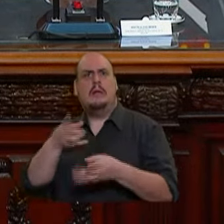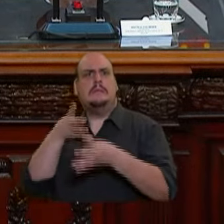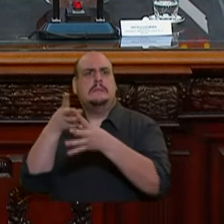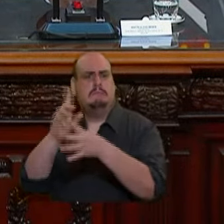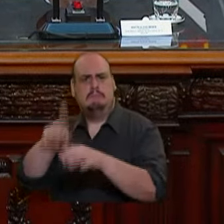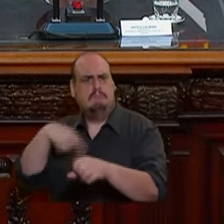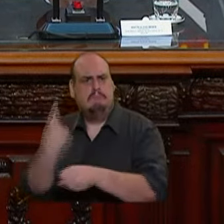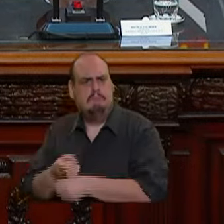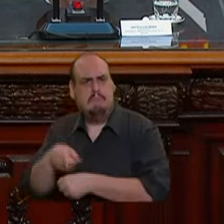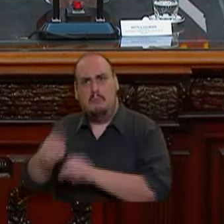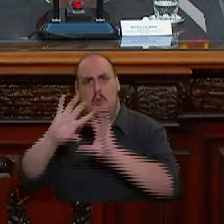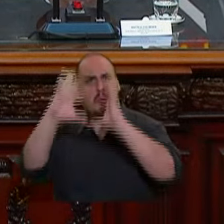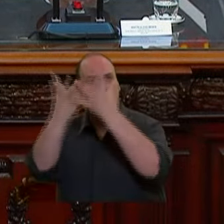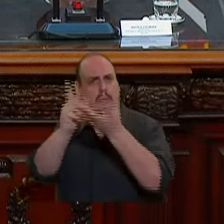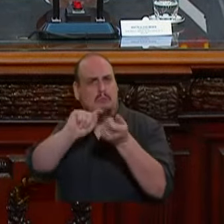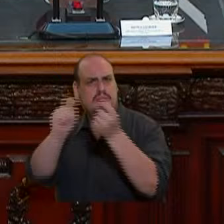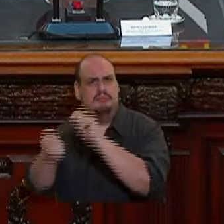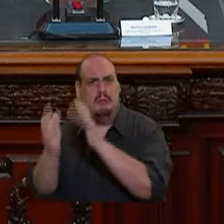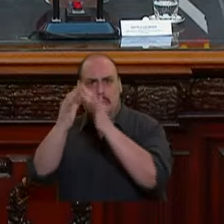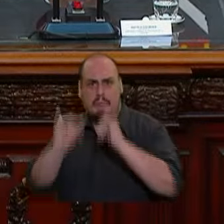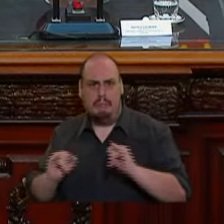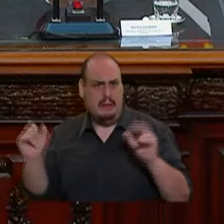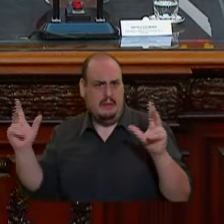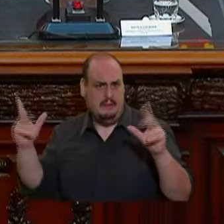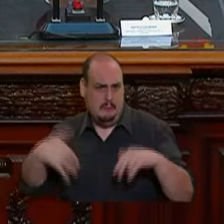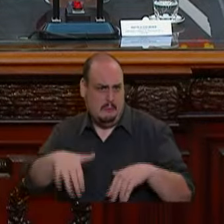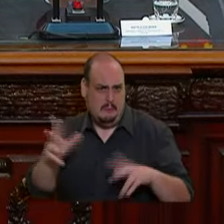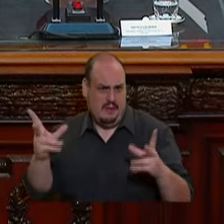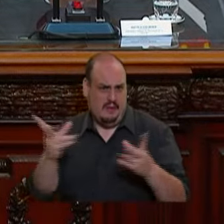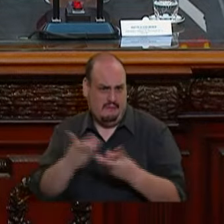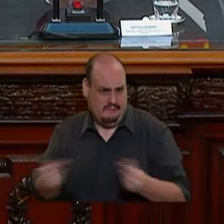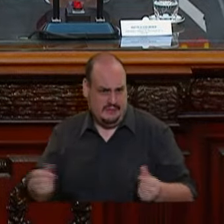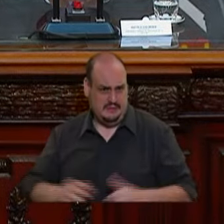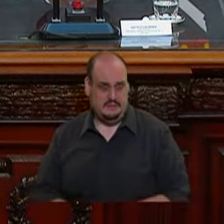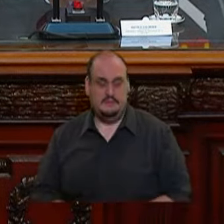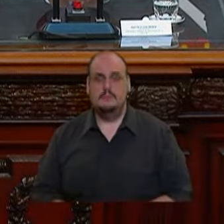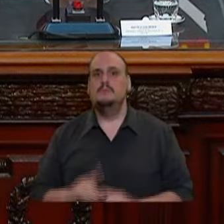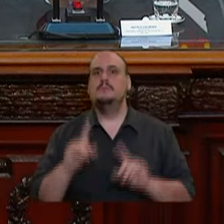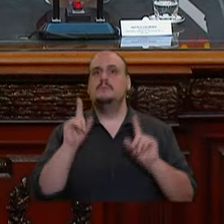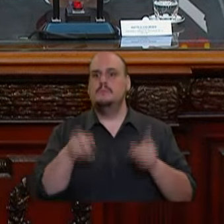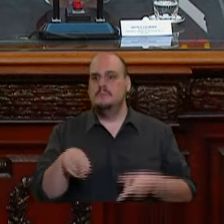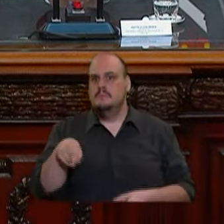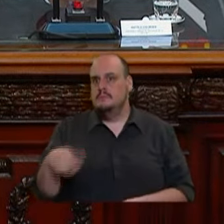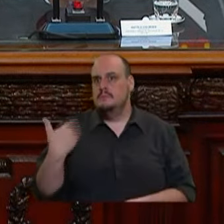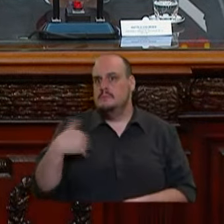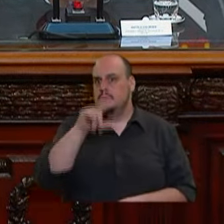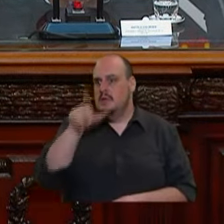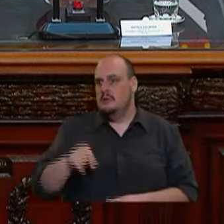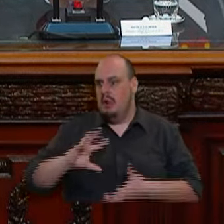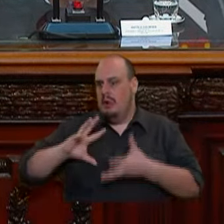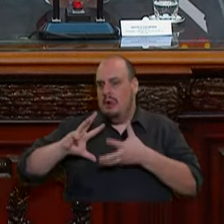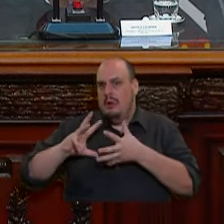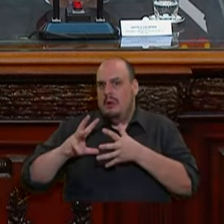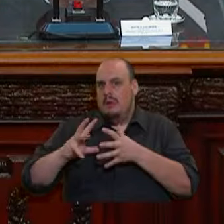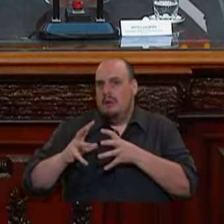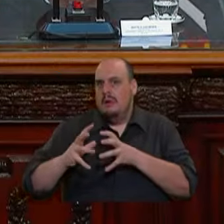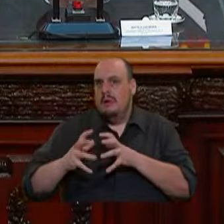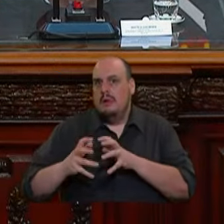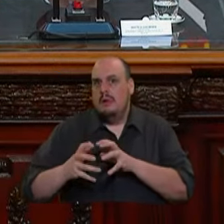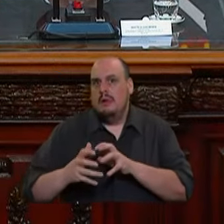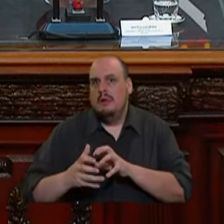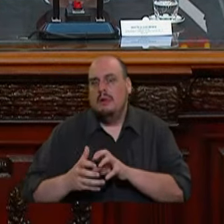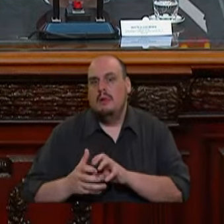constante cambio y cada vez más alejado de la paz. Como si fuera poco, esta debacle nacional nos está llevando cada vez más a